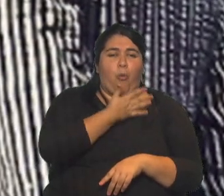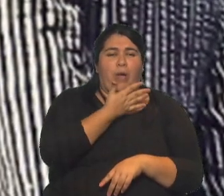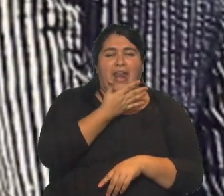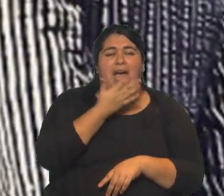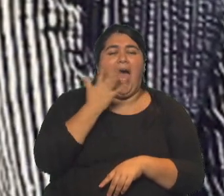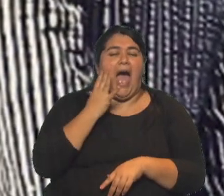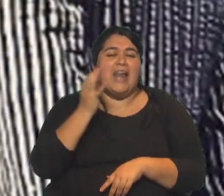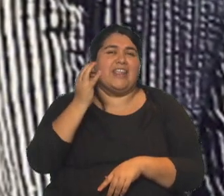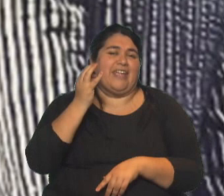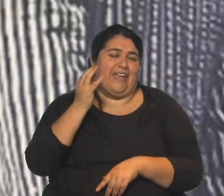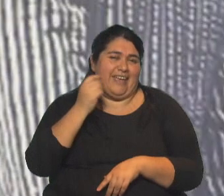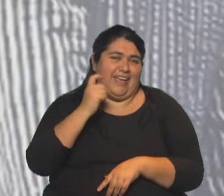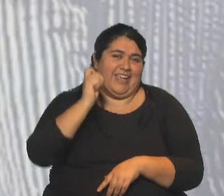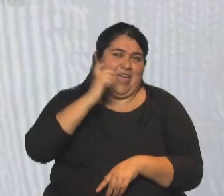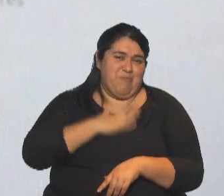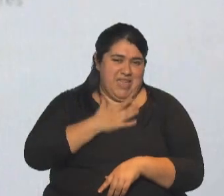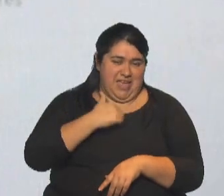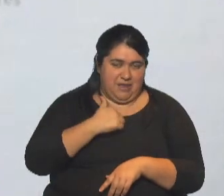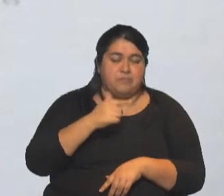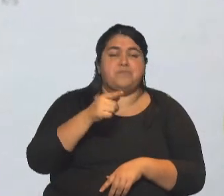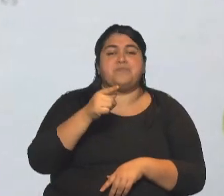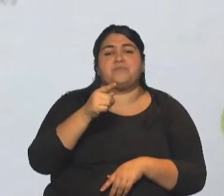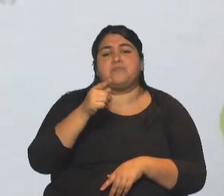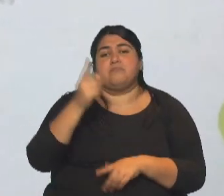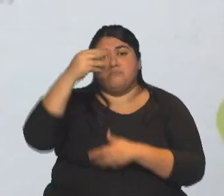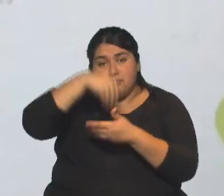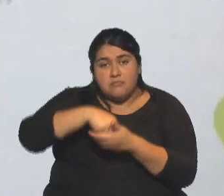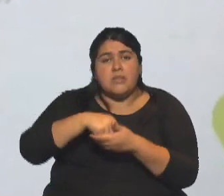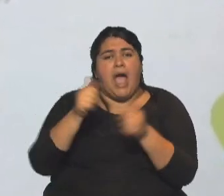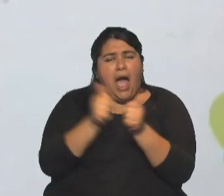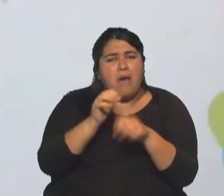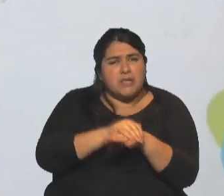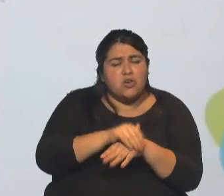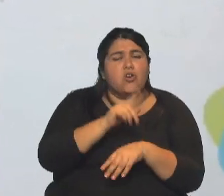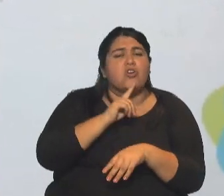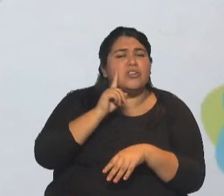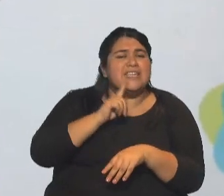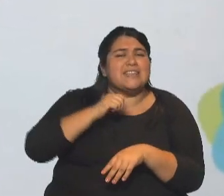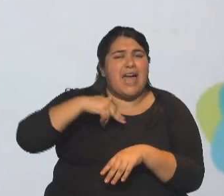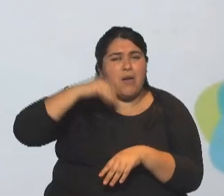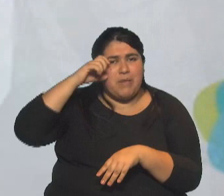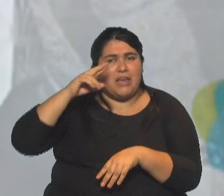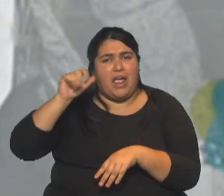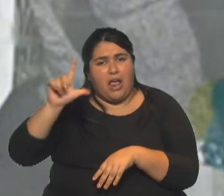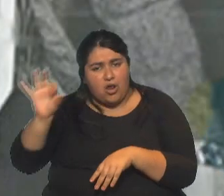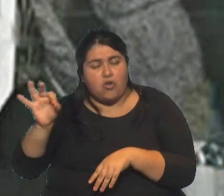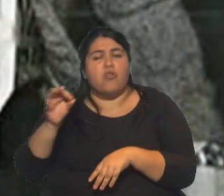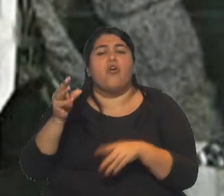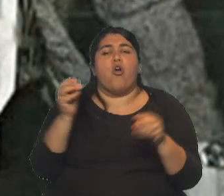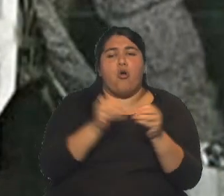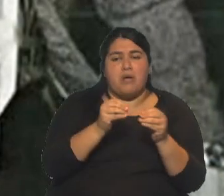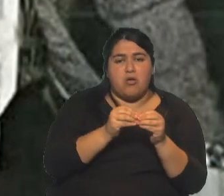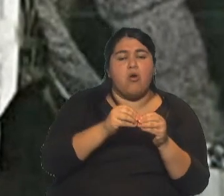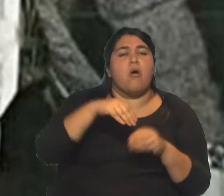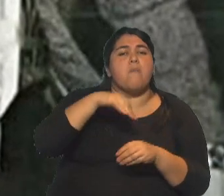que protagonizaban Osvaldo Laporte y Luisana Lopilato. Fue amigo de Tita Merello, compañero de Nini Marshall, también compañero de Vittorio Gassman cuando viajó